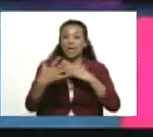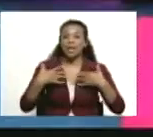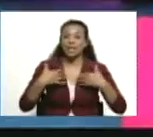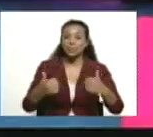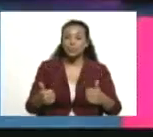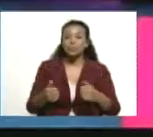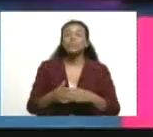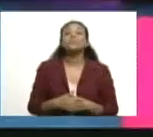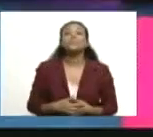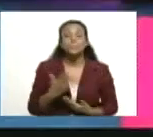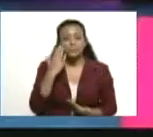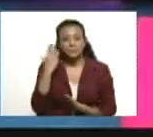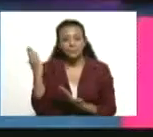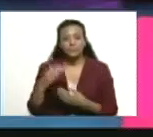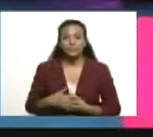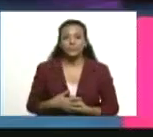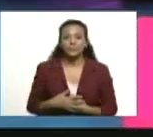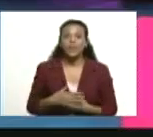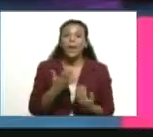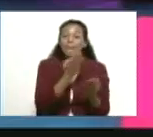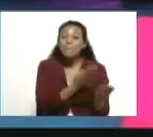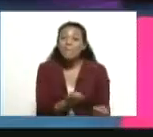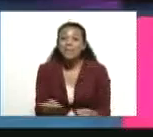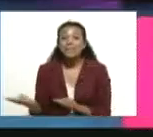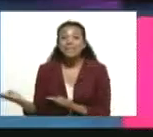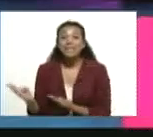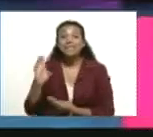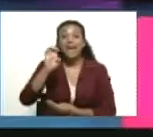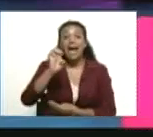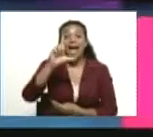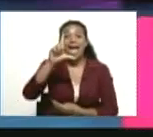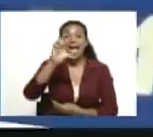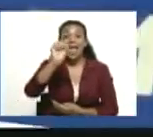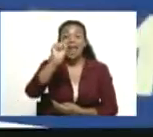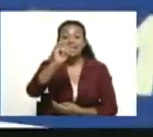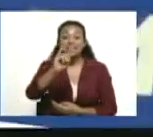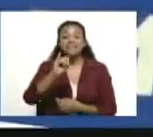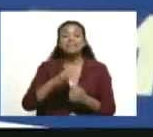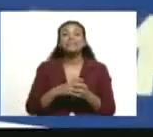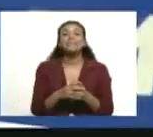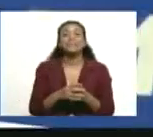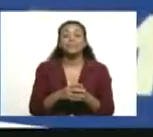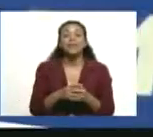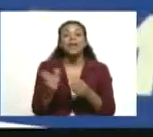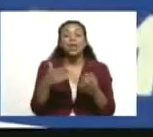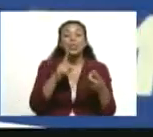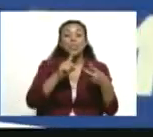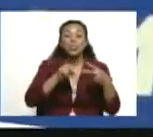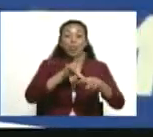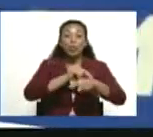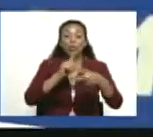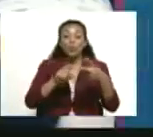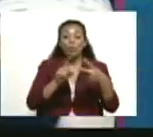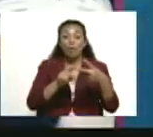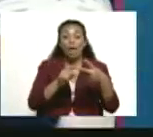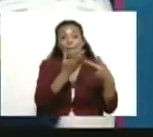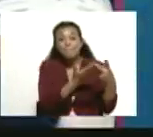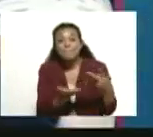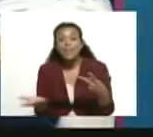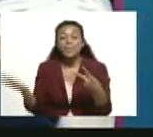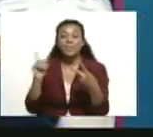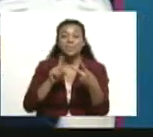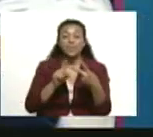Gabriela Jiménez. Presidente. Bueno, Elsie, bienvenida. Doctora Rocibel Semprún. Gracias, presidente.